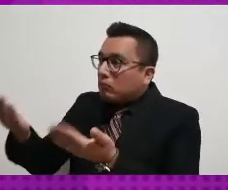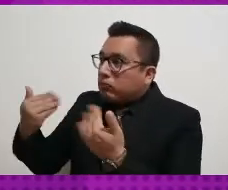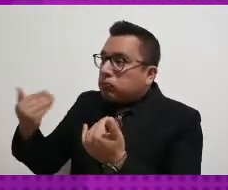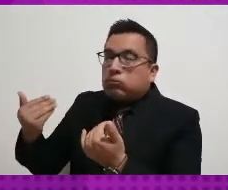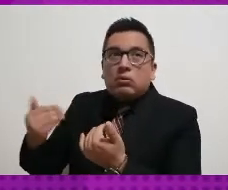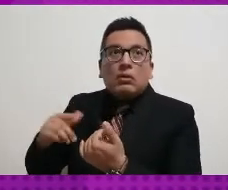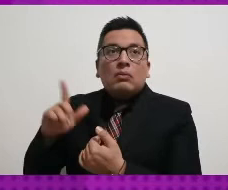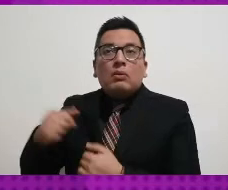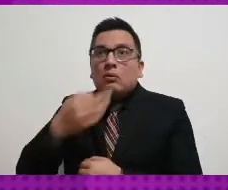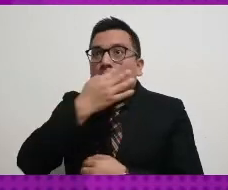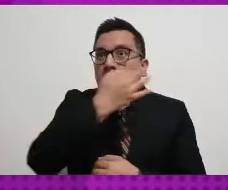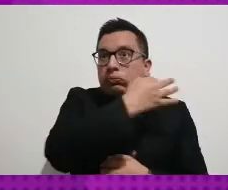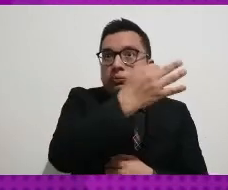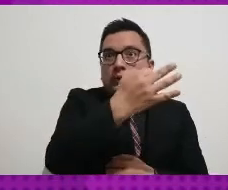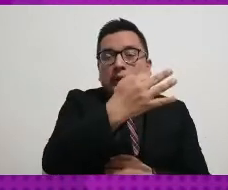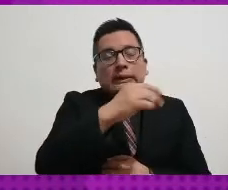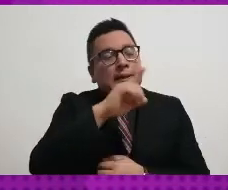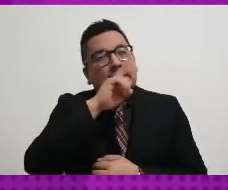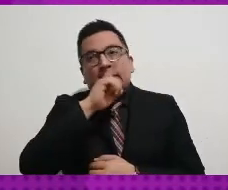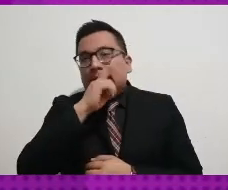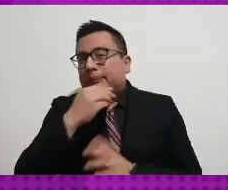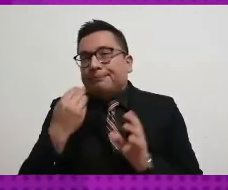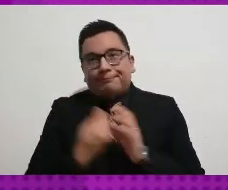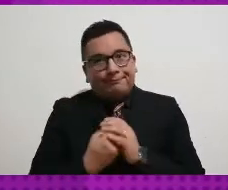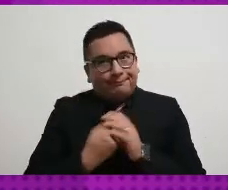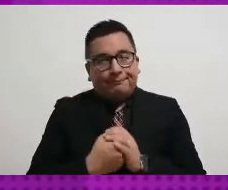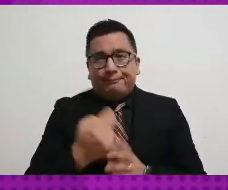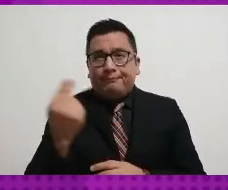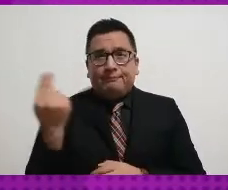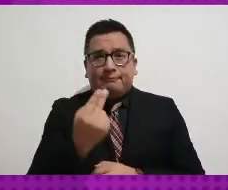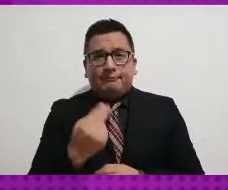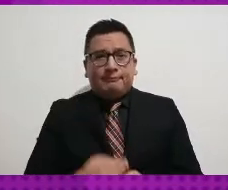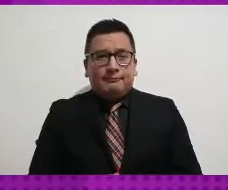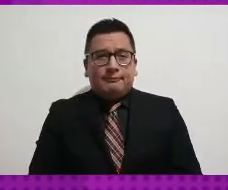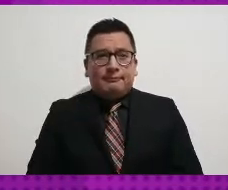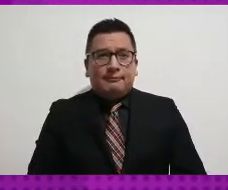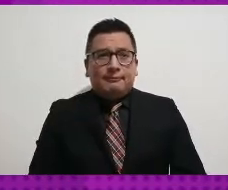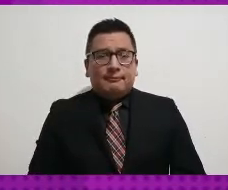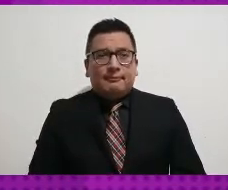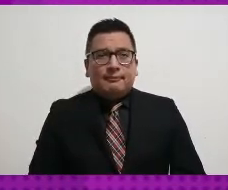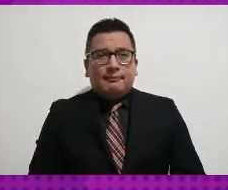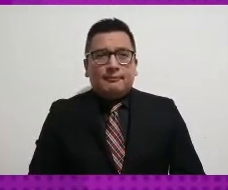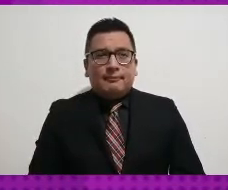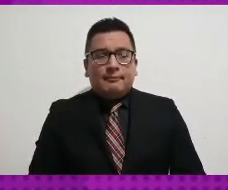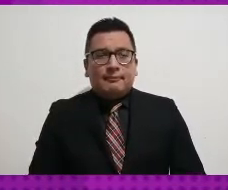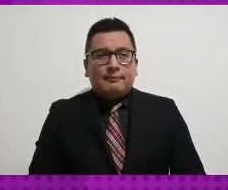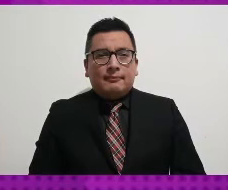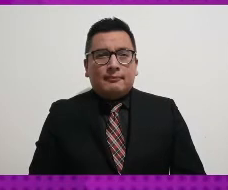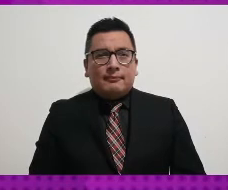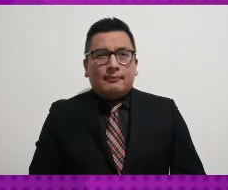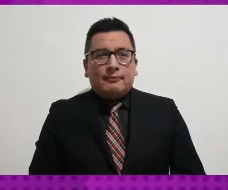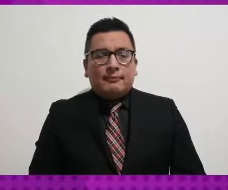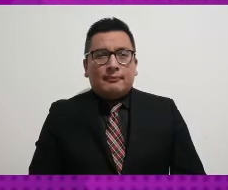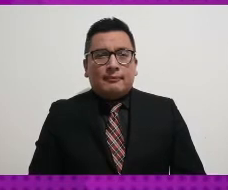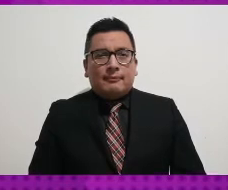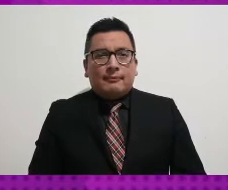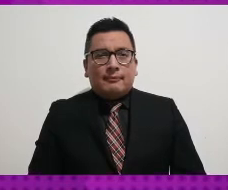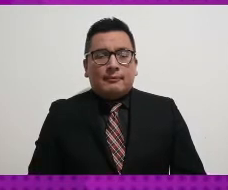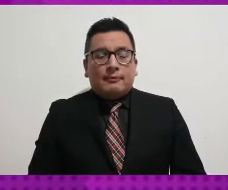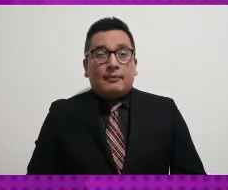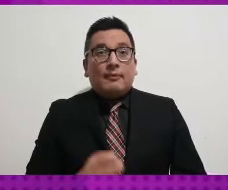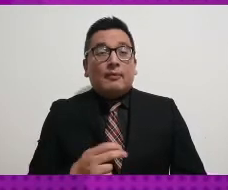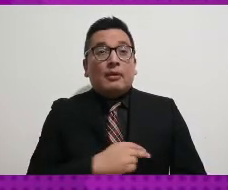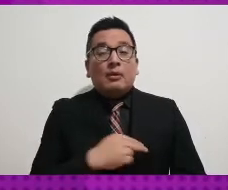no es necesario, y un principio de, llamémoslos, de mínimo, es decir, siempre recabaremos los